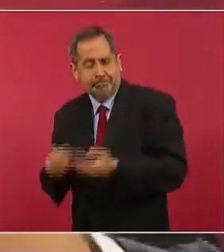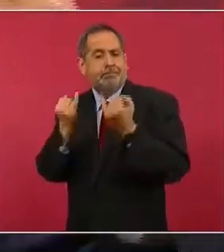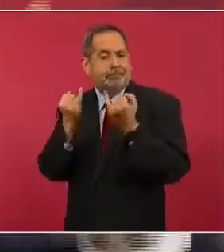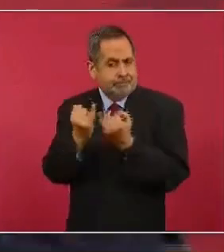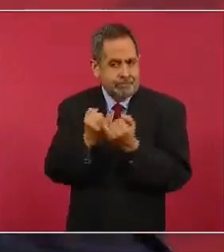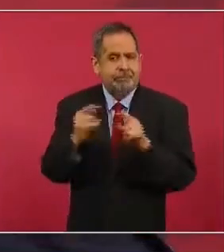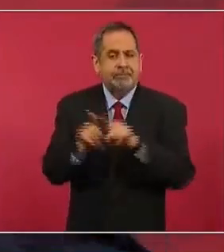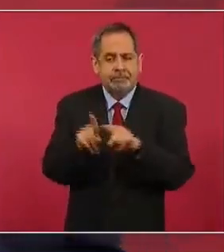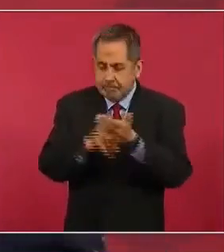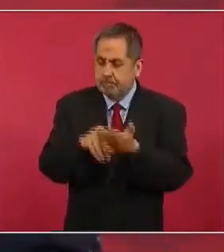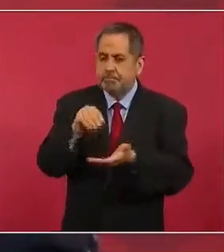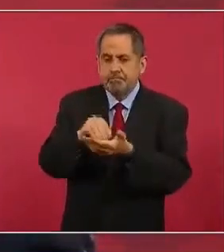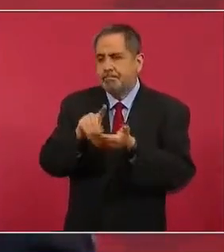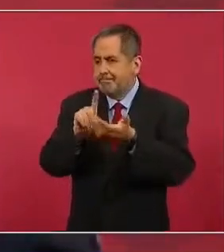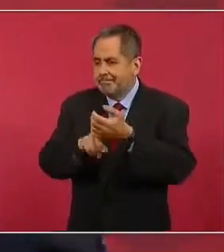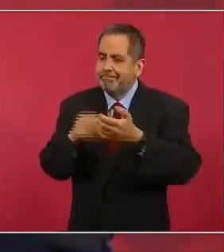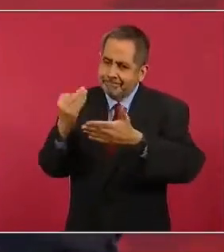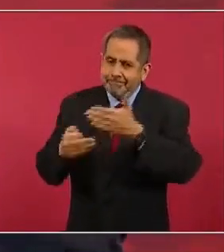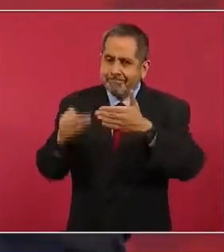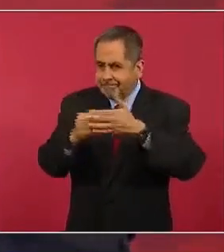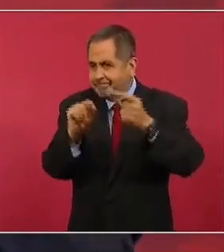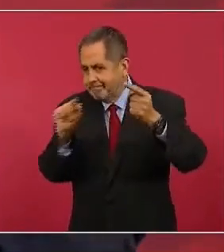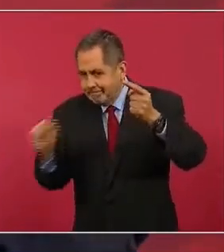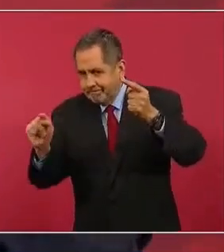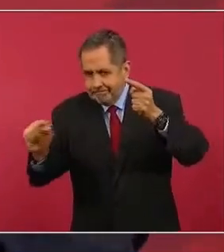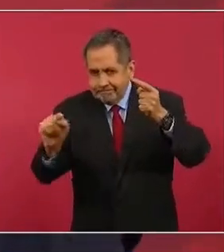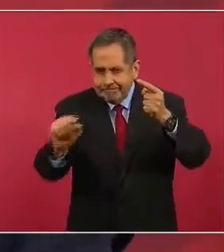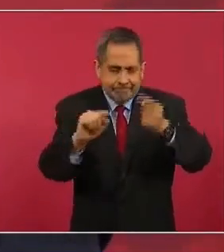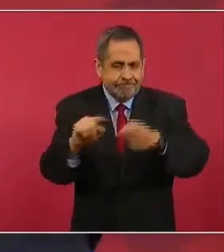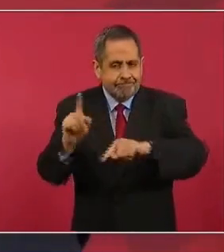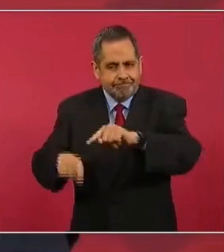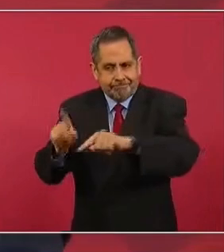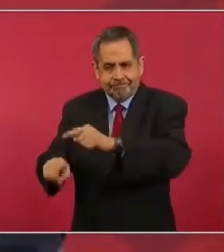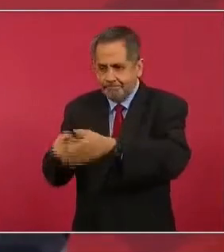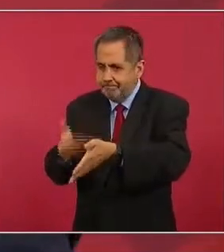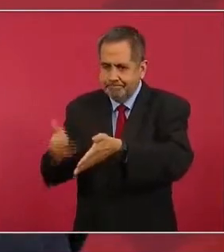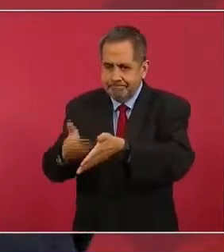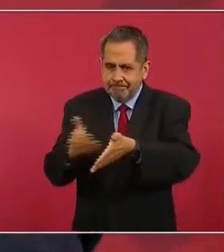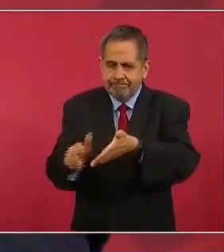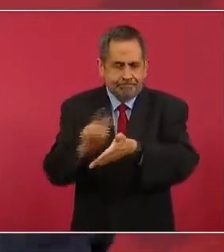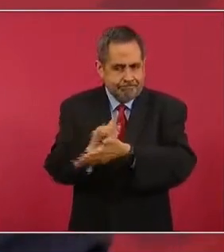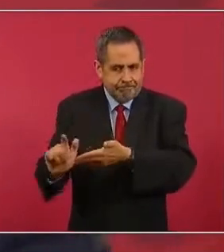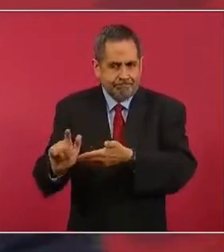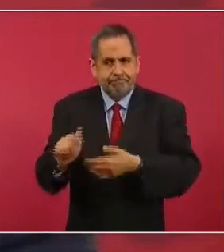Pero todavía nos falta, porque el gobierno